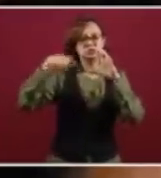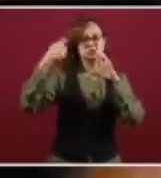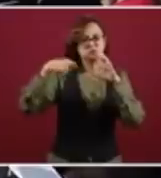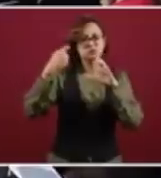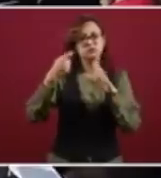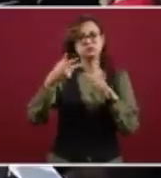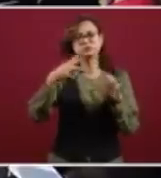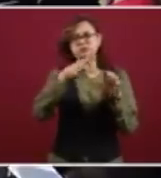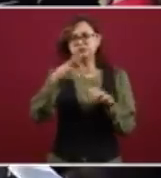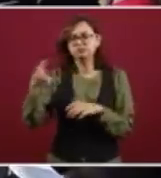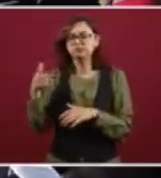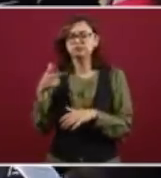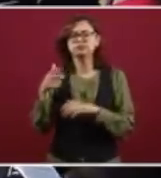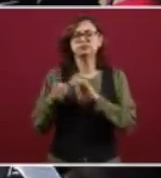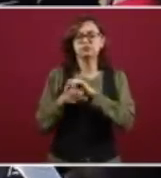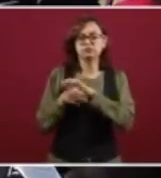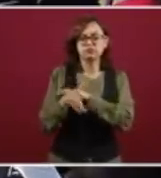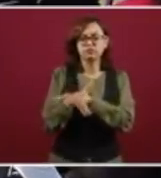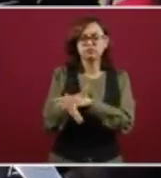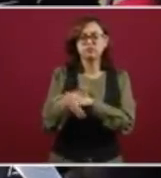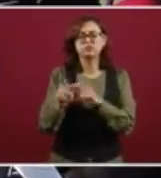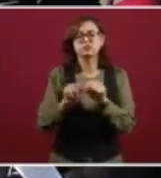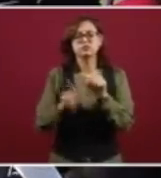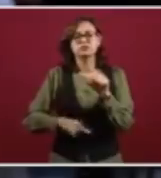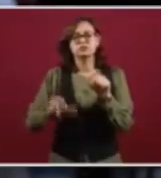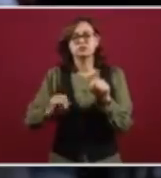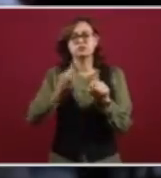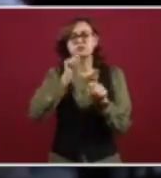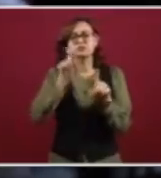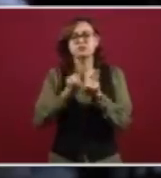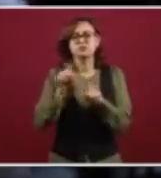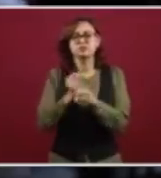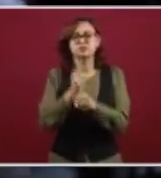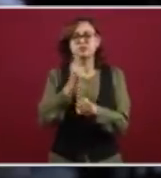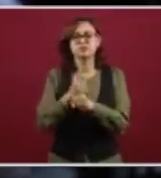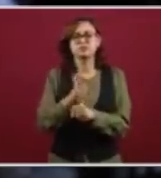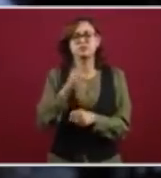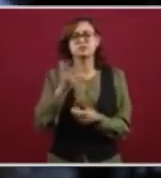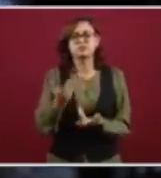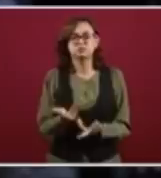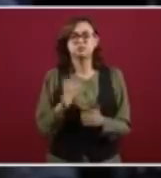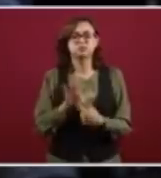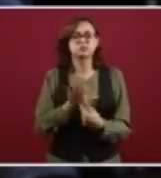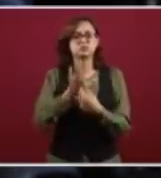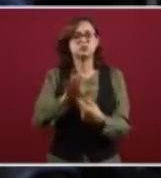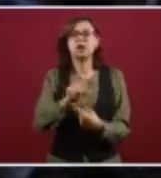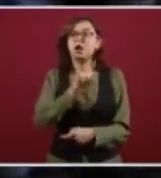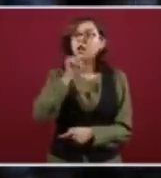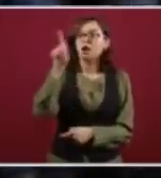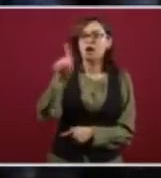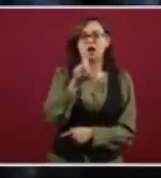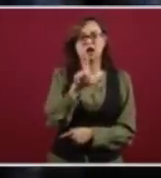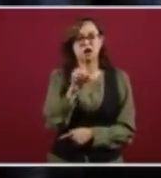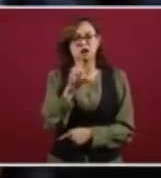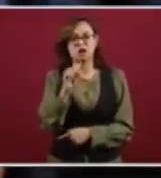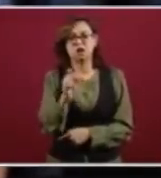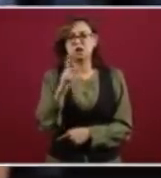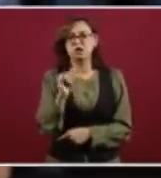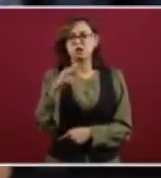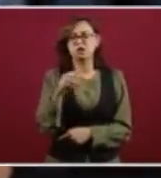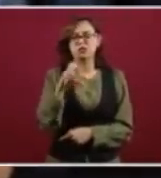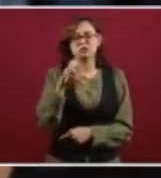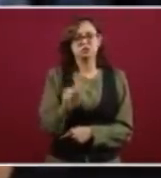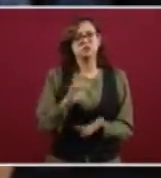Ayotzinapa en mí, y también tuvimos la oportunidad ahora de presentarlo en Los Pinos, gracias a que usted abrió las puertas de Los Pinos para el